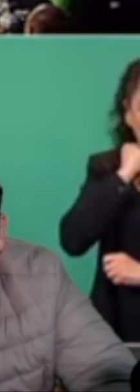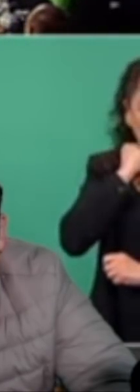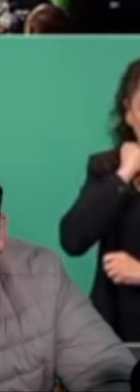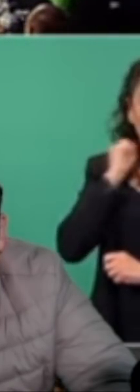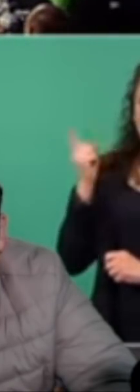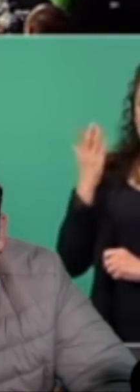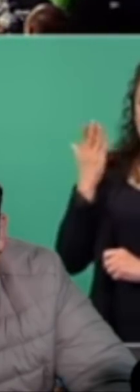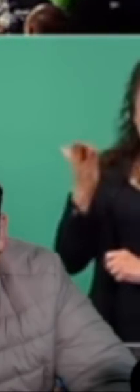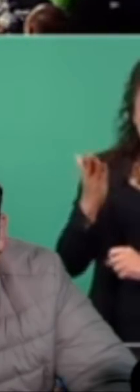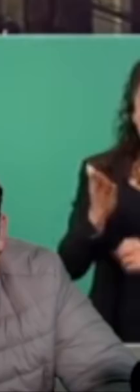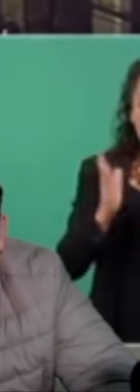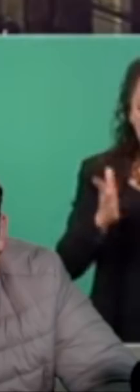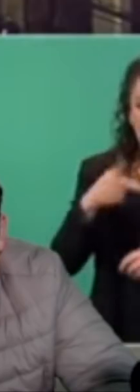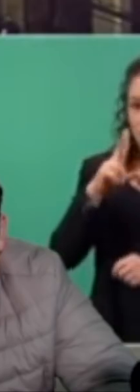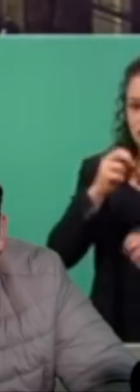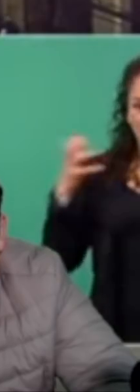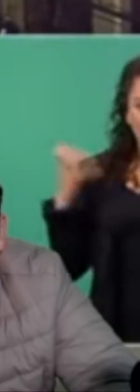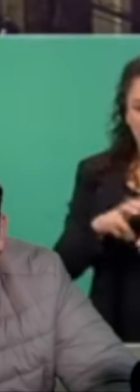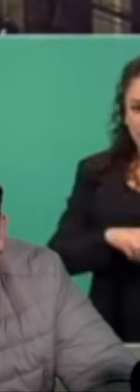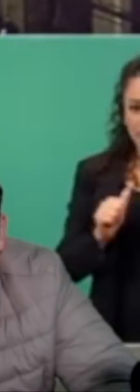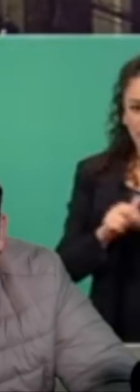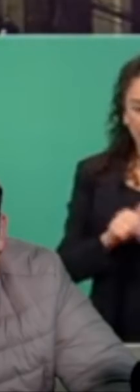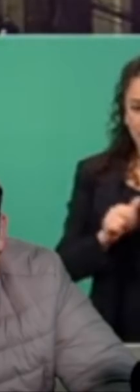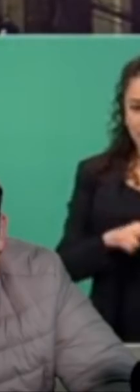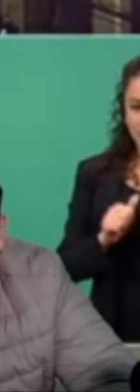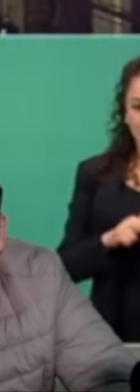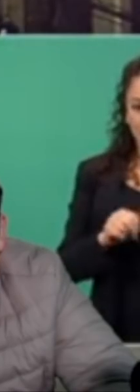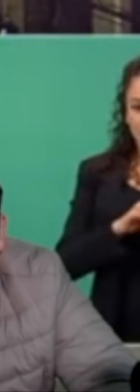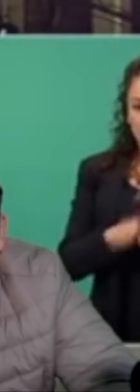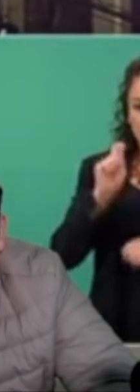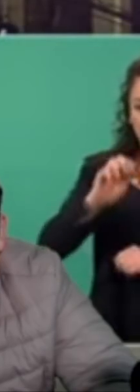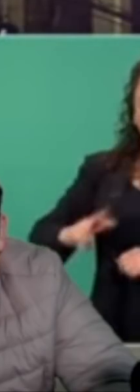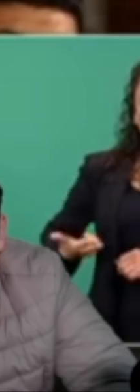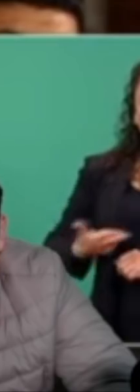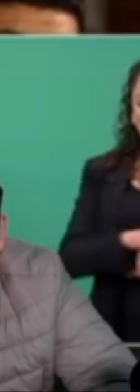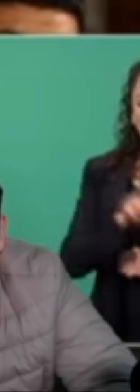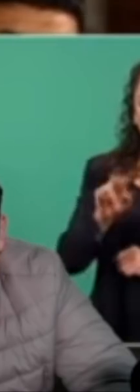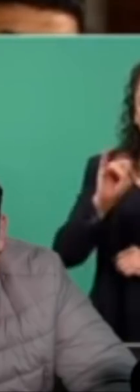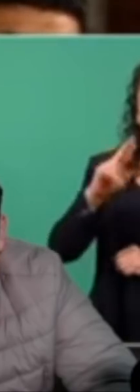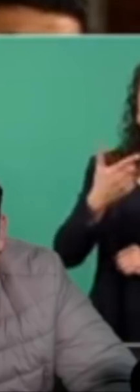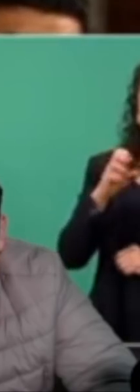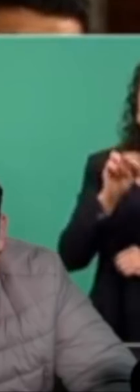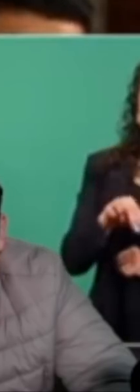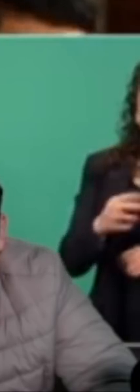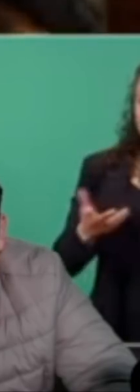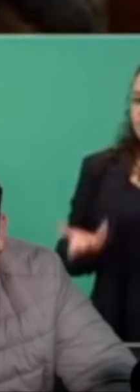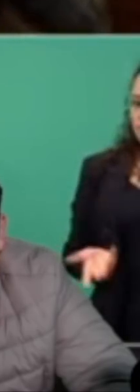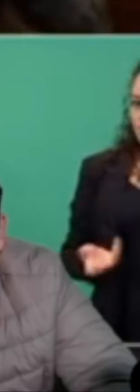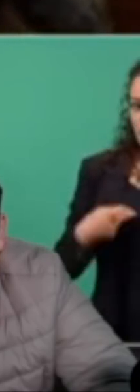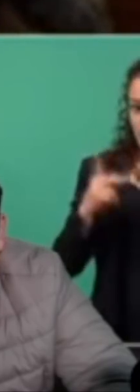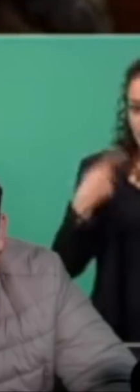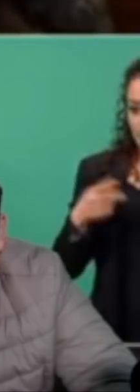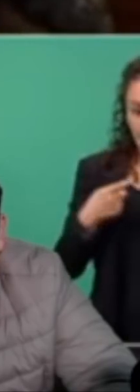lo hicieron jamás, como ahorita se ponen con el caso de Río Virgen, que lo están haciendo y a estas personas nunca